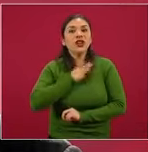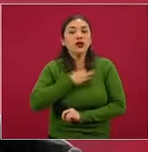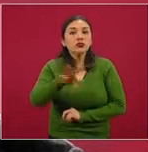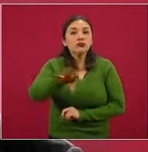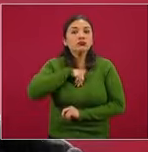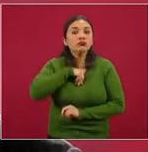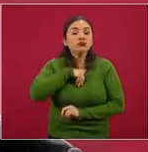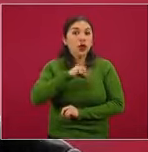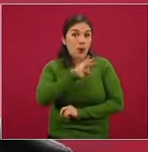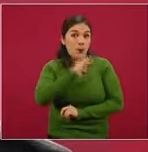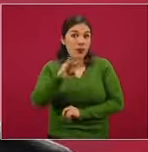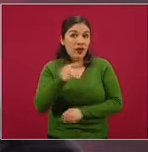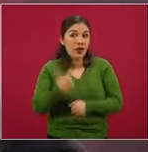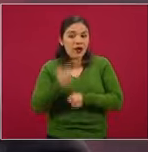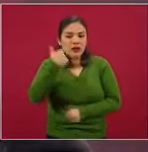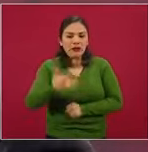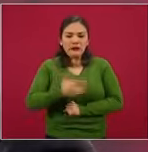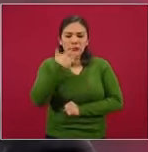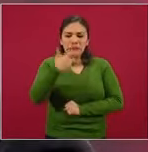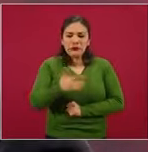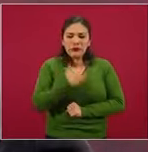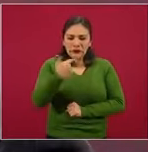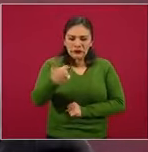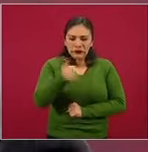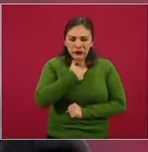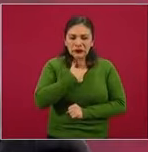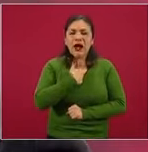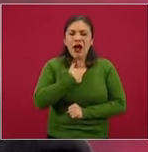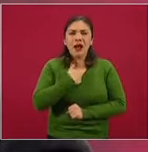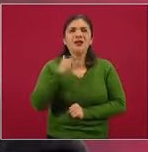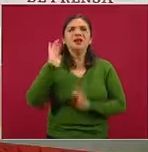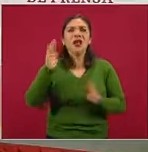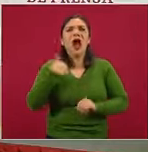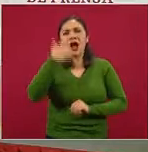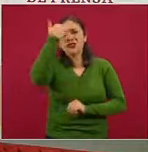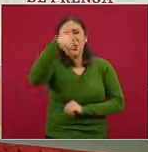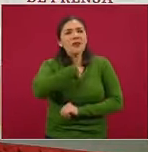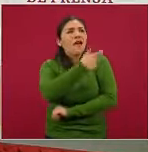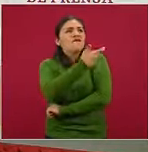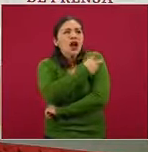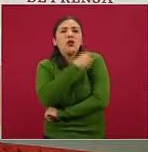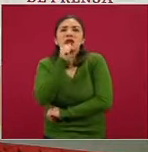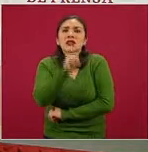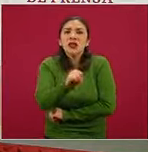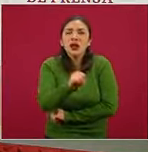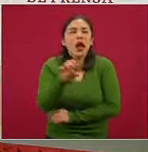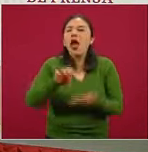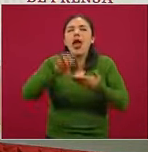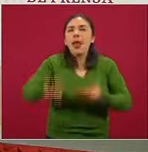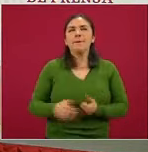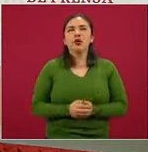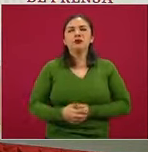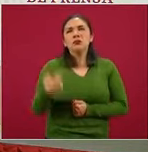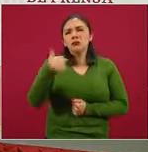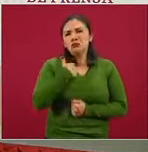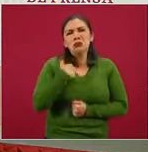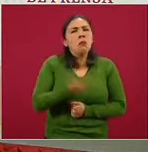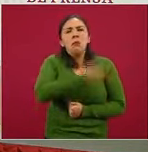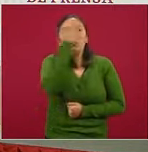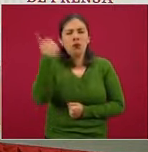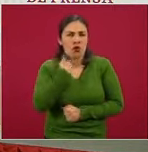ser afectadas por la percepción de saber qué me tocó. Por ejemplo, si a mí me pusieran la